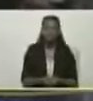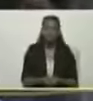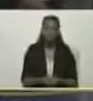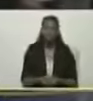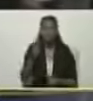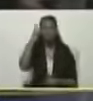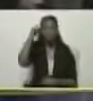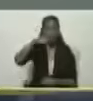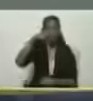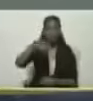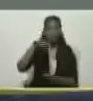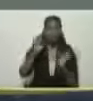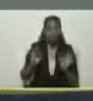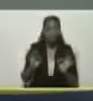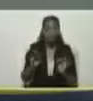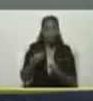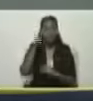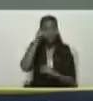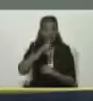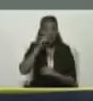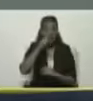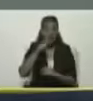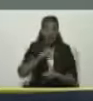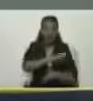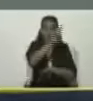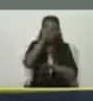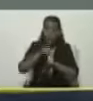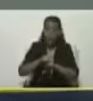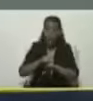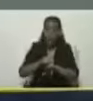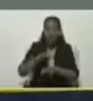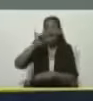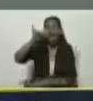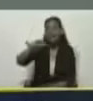Hoy, a nivel nacional, Yelixe,